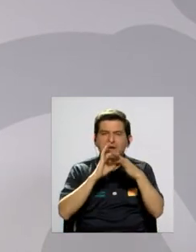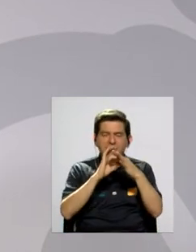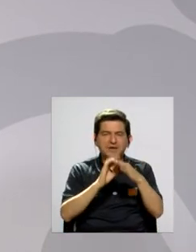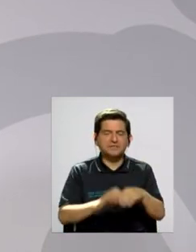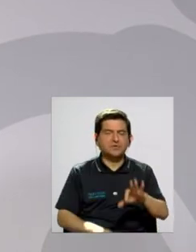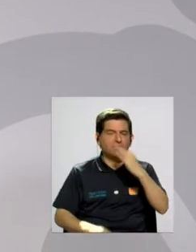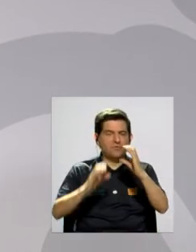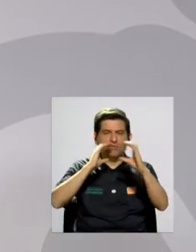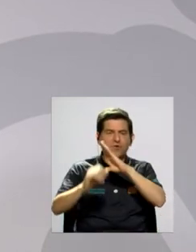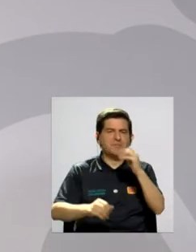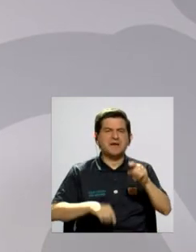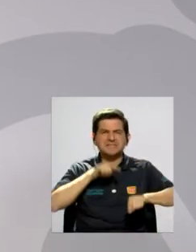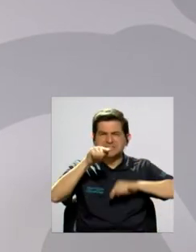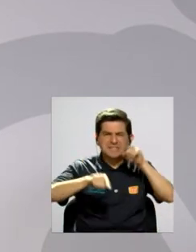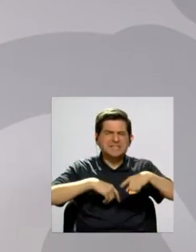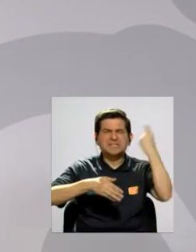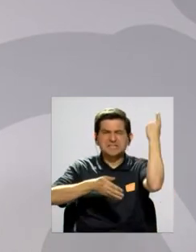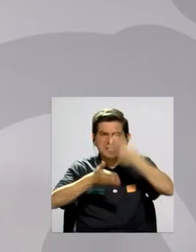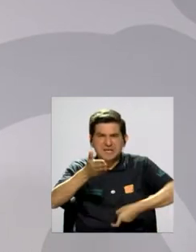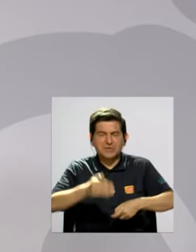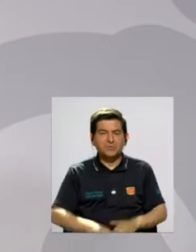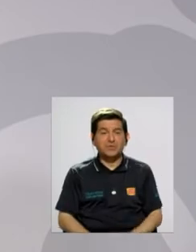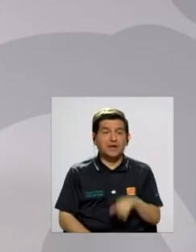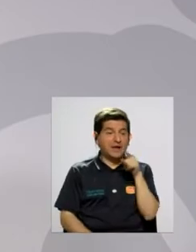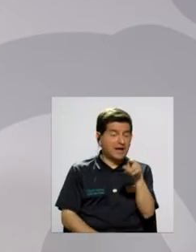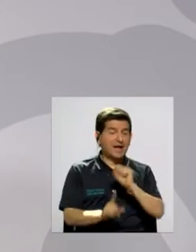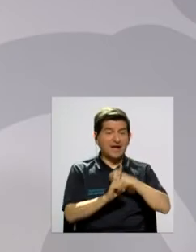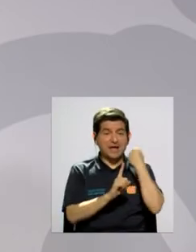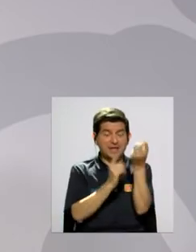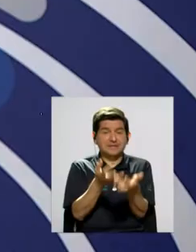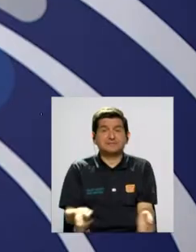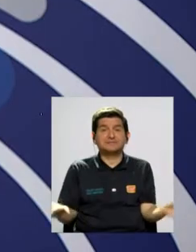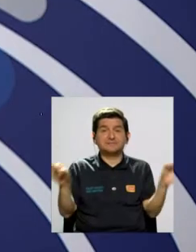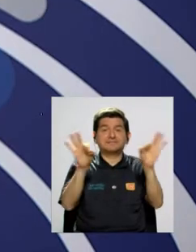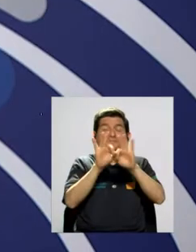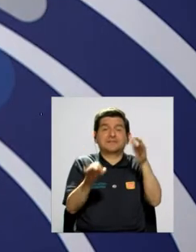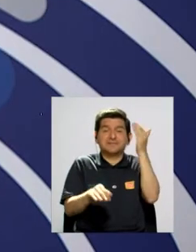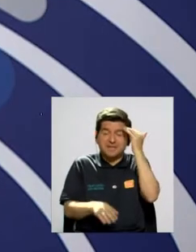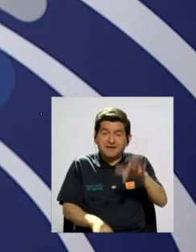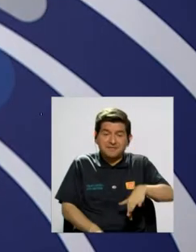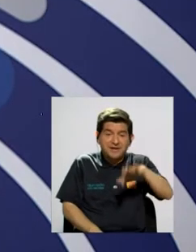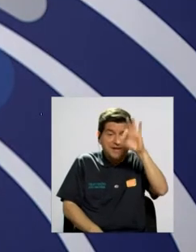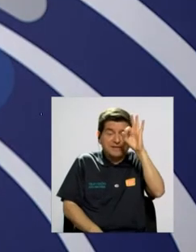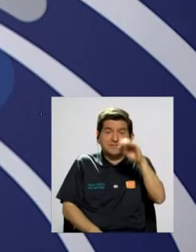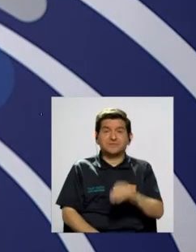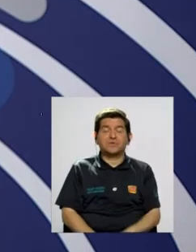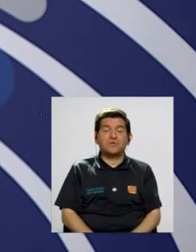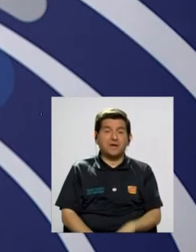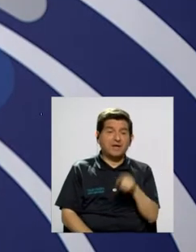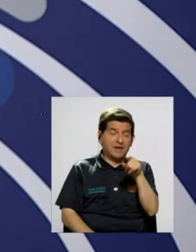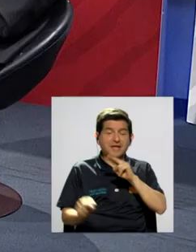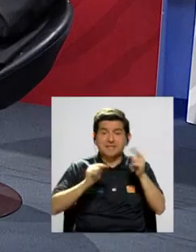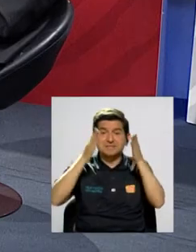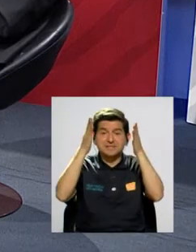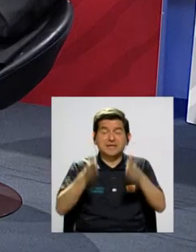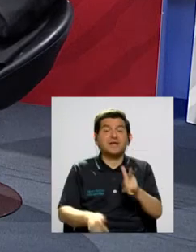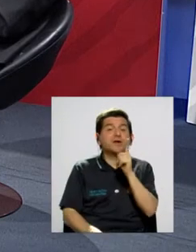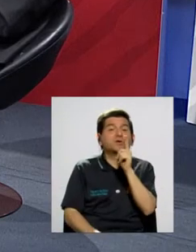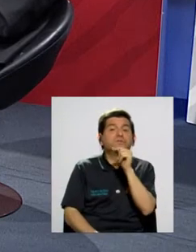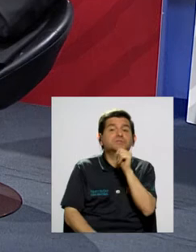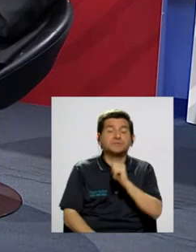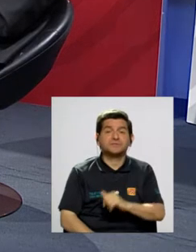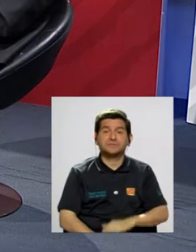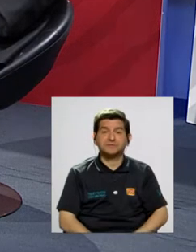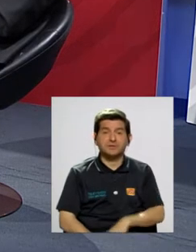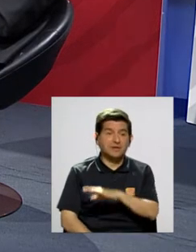dura. Yo creo que ahí también está una de las tareas más fundamentales, saber escoger quién va a ser ese gran mediador,